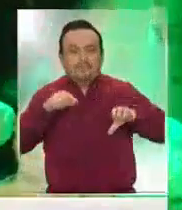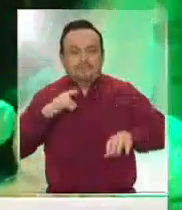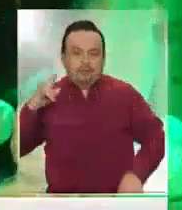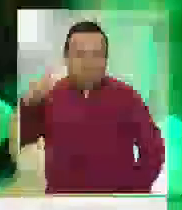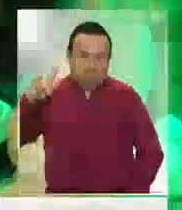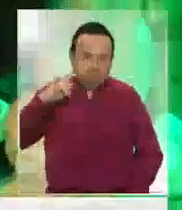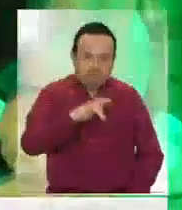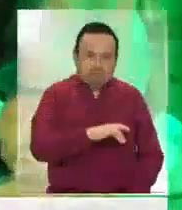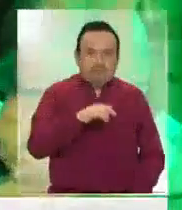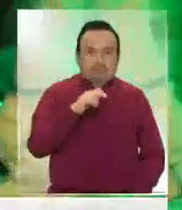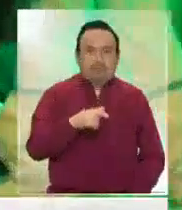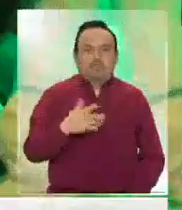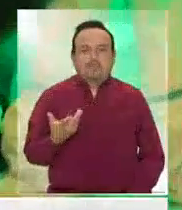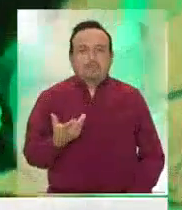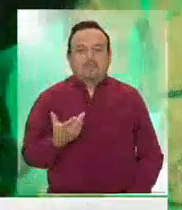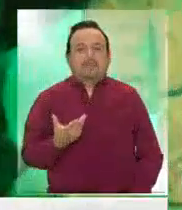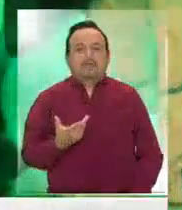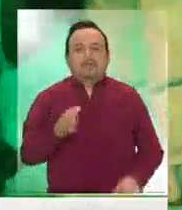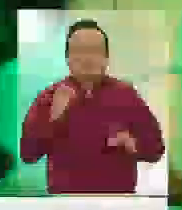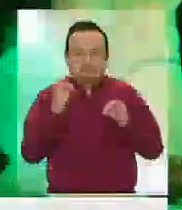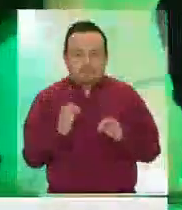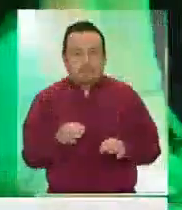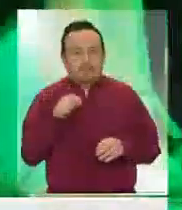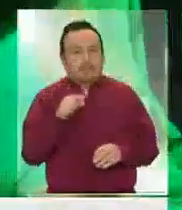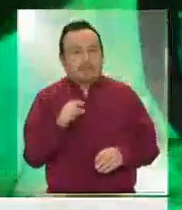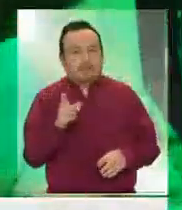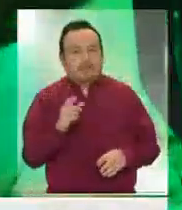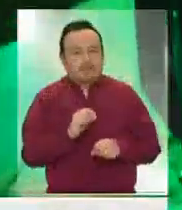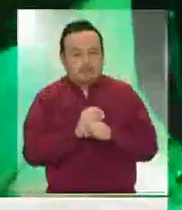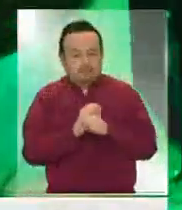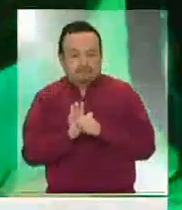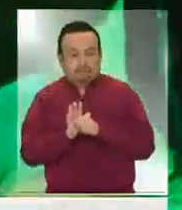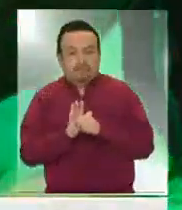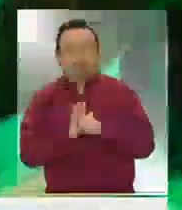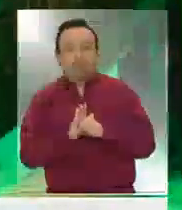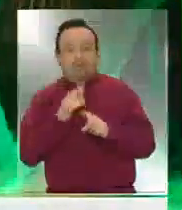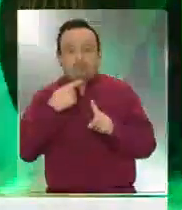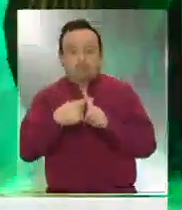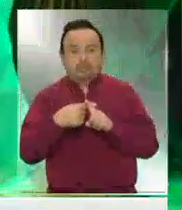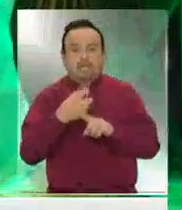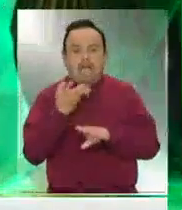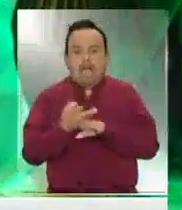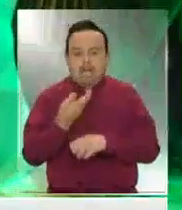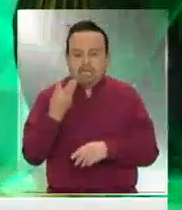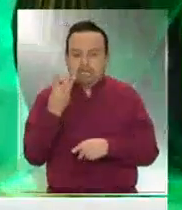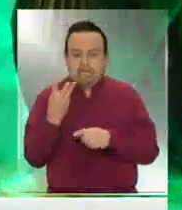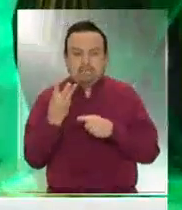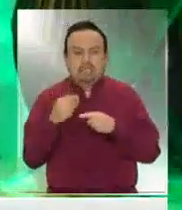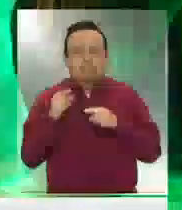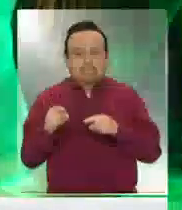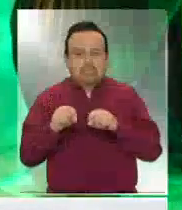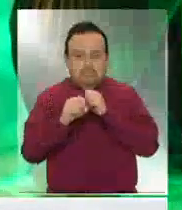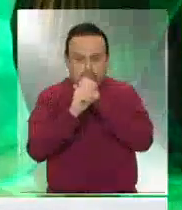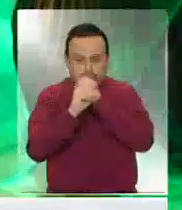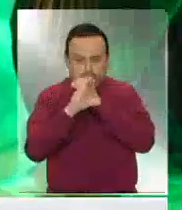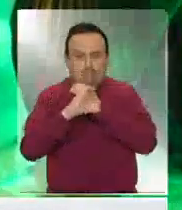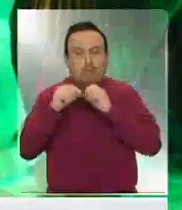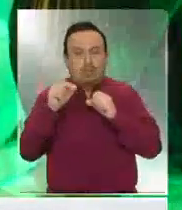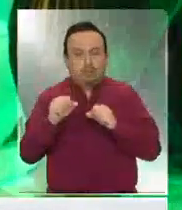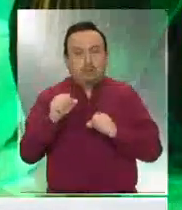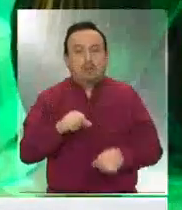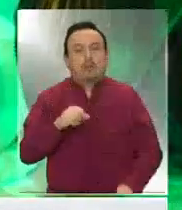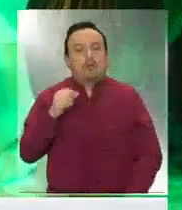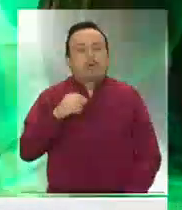aerotraslado, esa es la denominación correcta, de pacientes con COVID-19. Hay tres unidades que pueden ser utilizadas en aviones y también